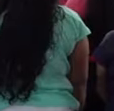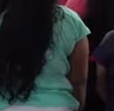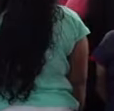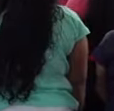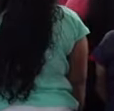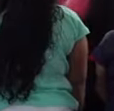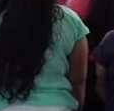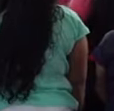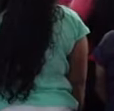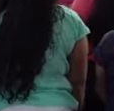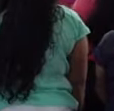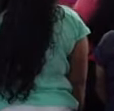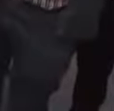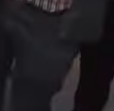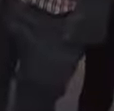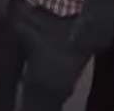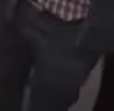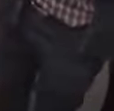especiales.